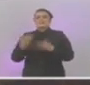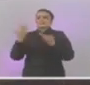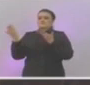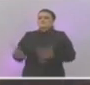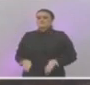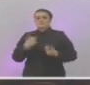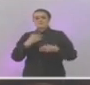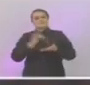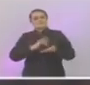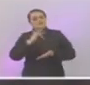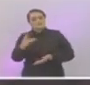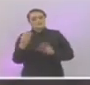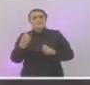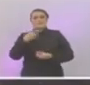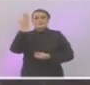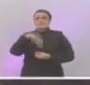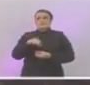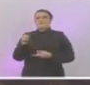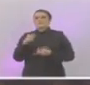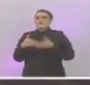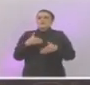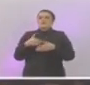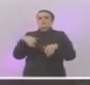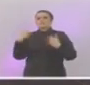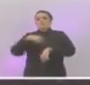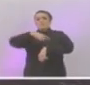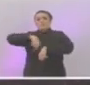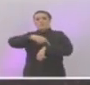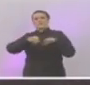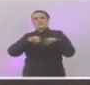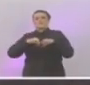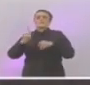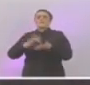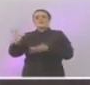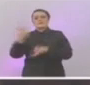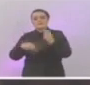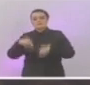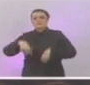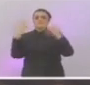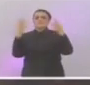presencia. Les agradecemos mucho, sabemos que tuvieron sesión larga. Muchas gracias por estar aquí presentes.